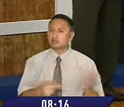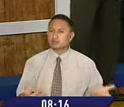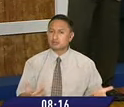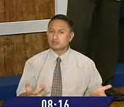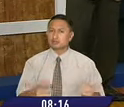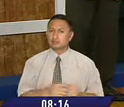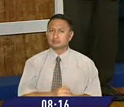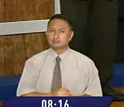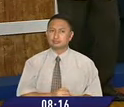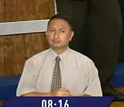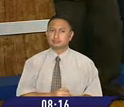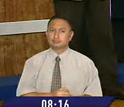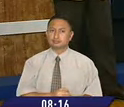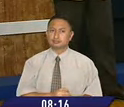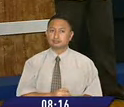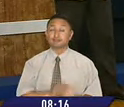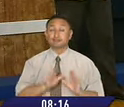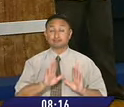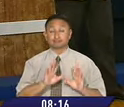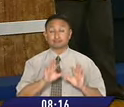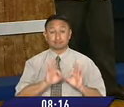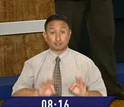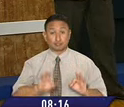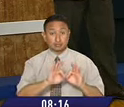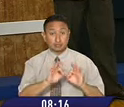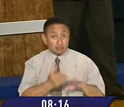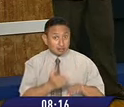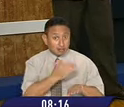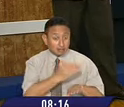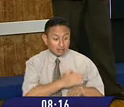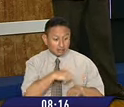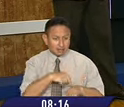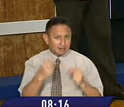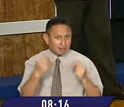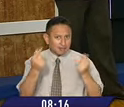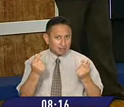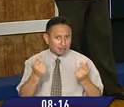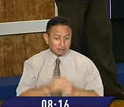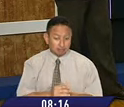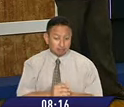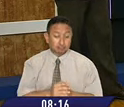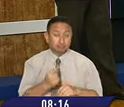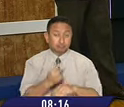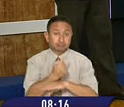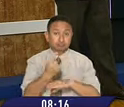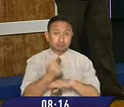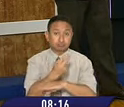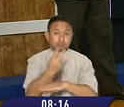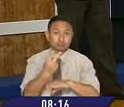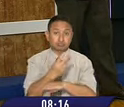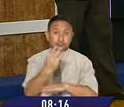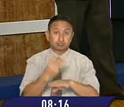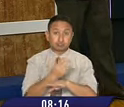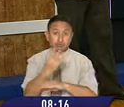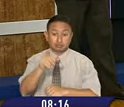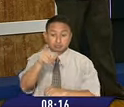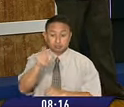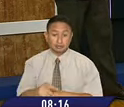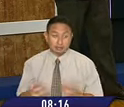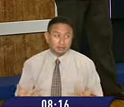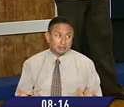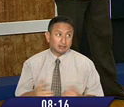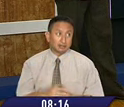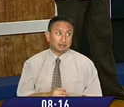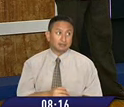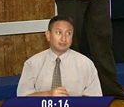abogada. Pero hay que tomar en cuenta que hay que hacerlo de manera rápida, ¿no? Las horas pasan y esta persona que puede ser...